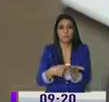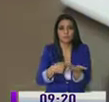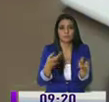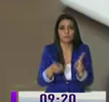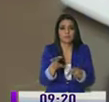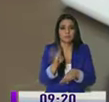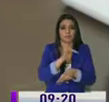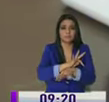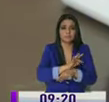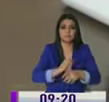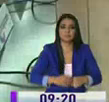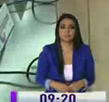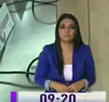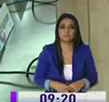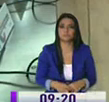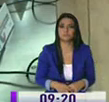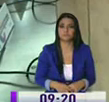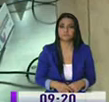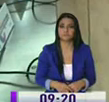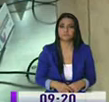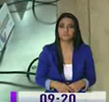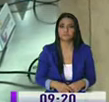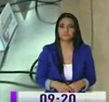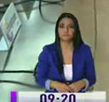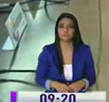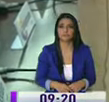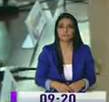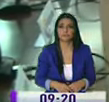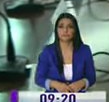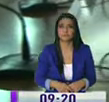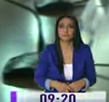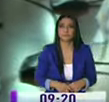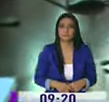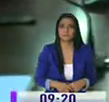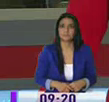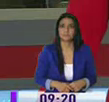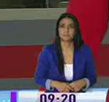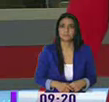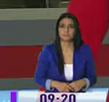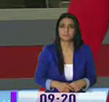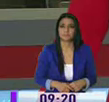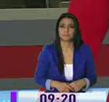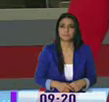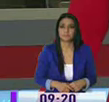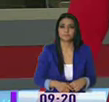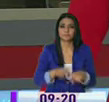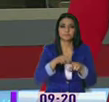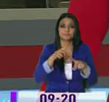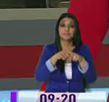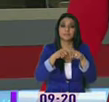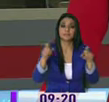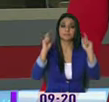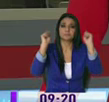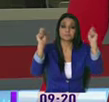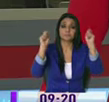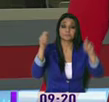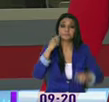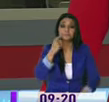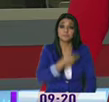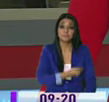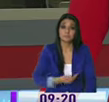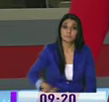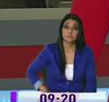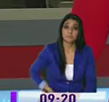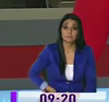el legislativo informó pris y la cadena y el ex candidato presidencial abdalá bucarám